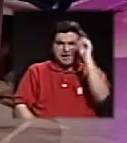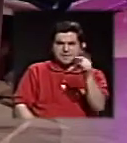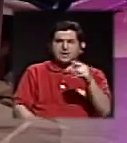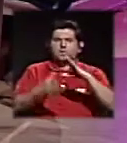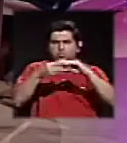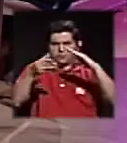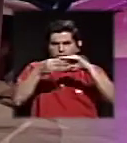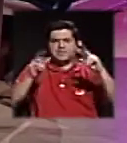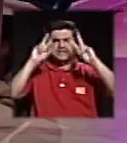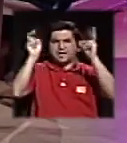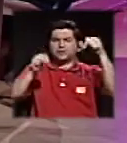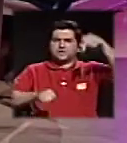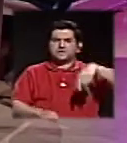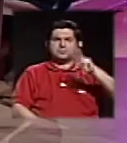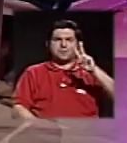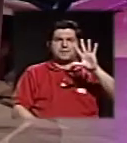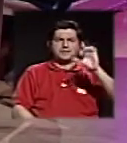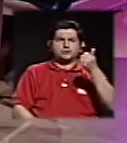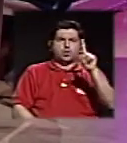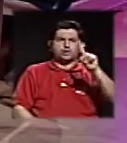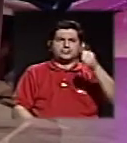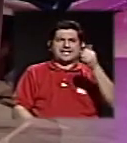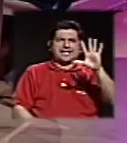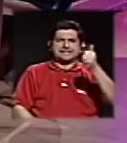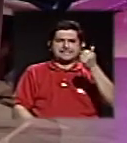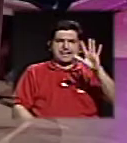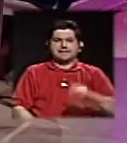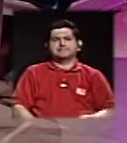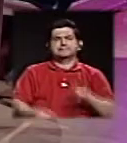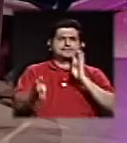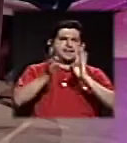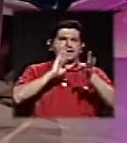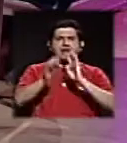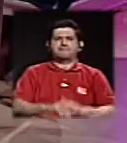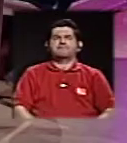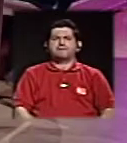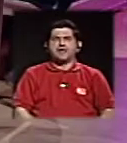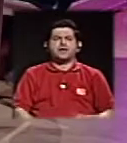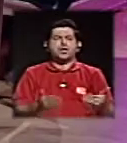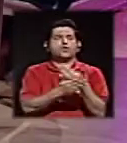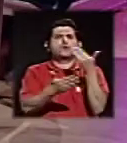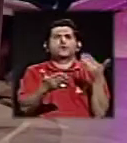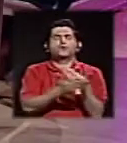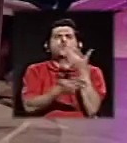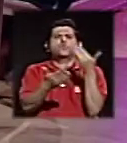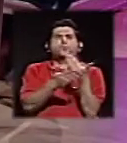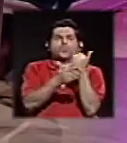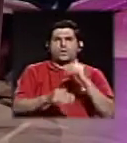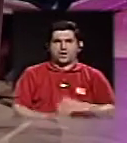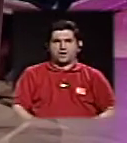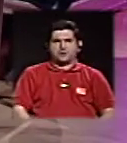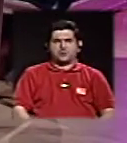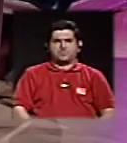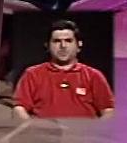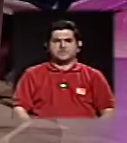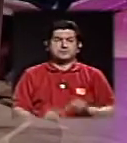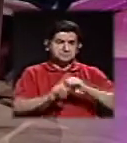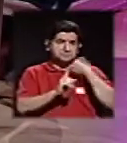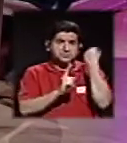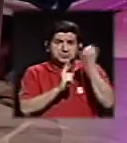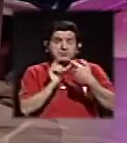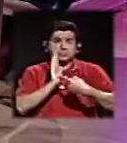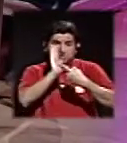o comentarios sobre el tema de hoy 25 11 15 15 estamos hablando de cuáles son las nuevas las novedades